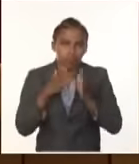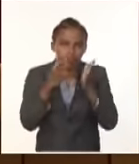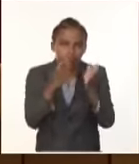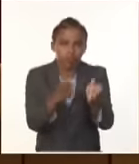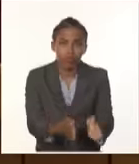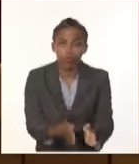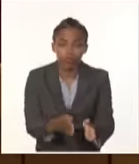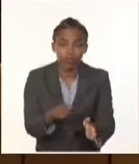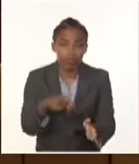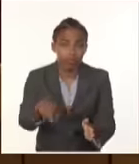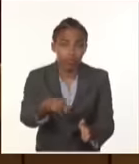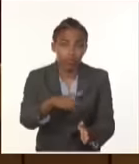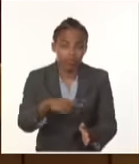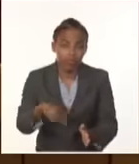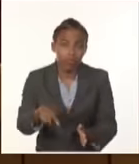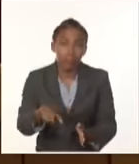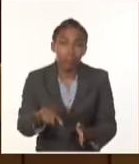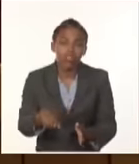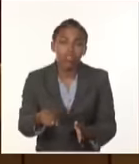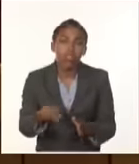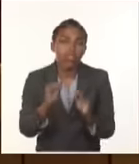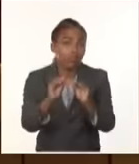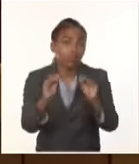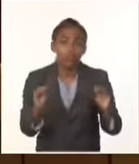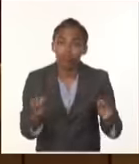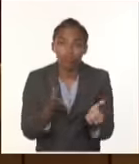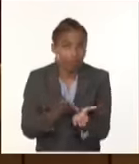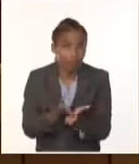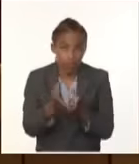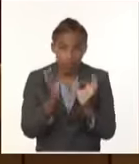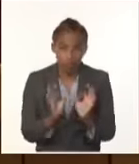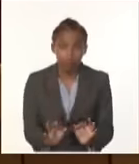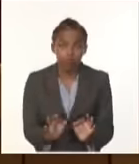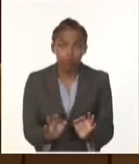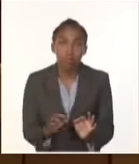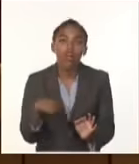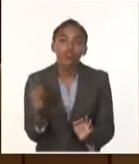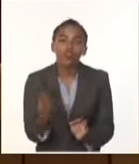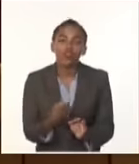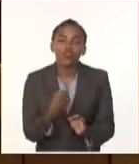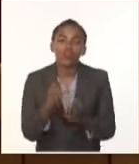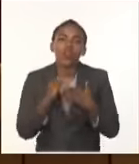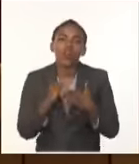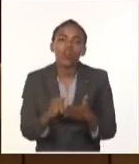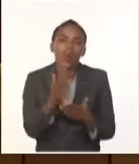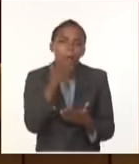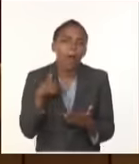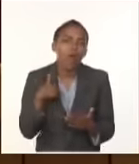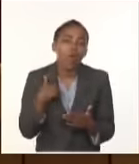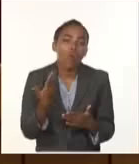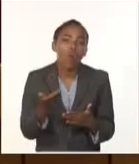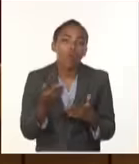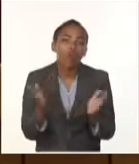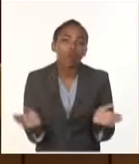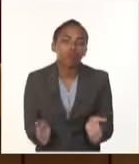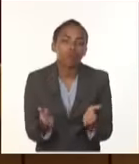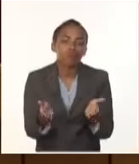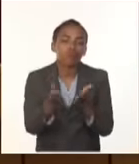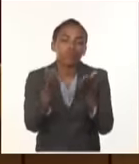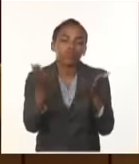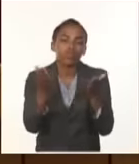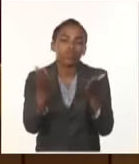fenómeno. Ese llamado sigue vigente y para favorecerlo hay que enaltecer las mejores actitudes